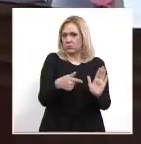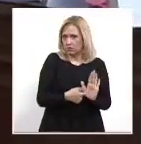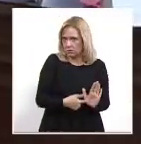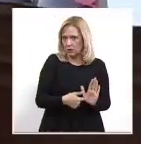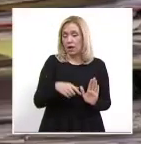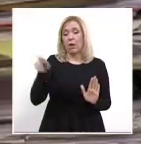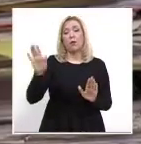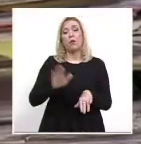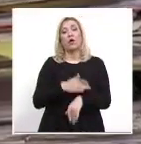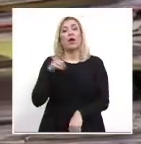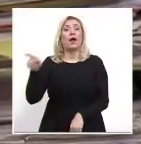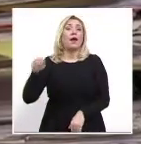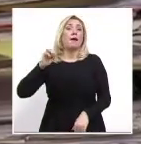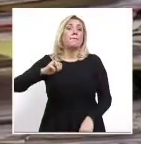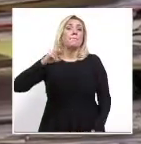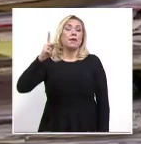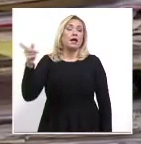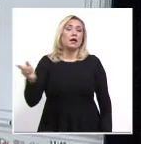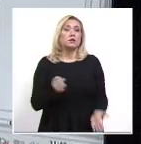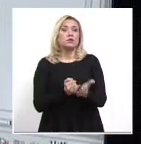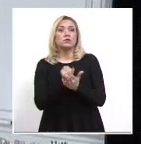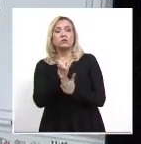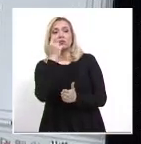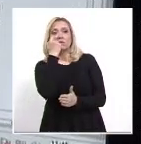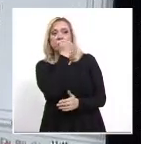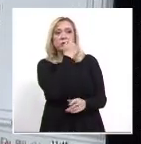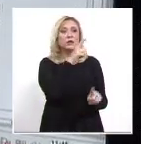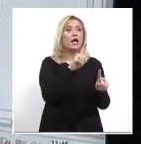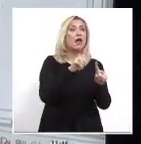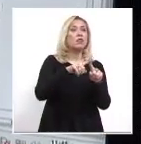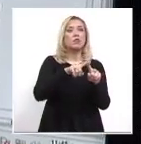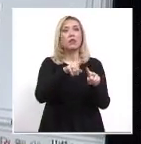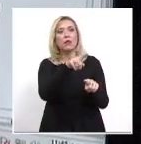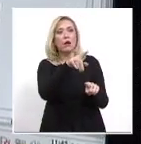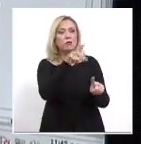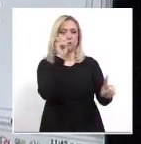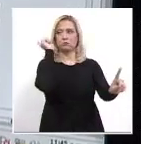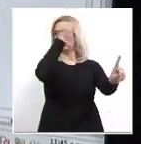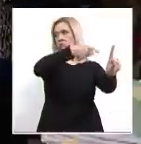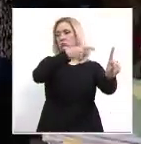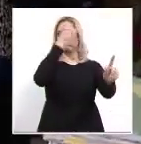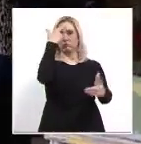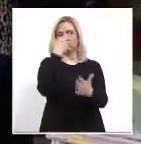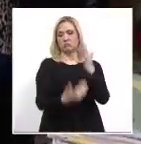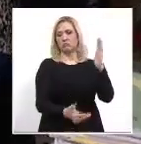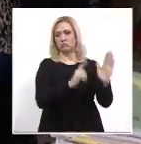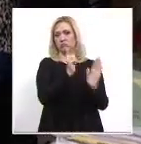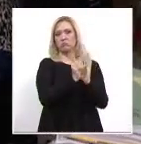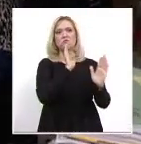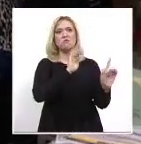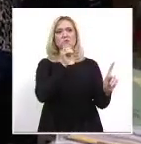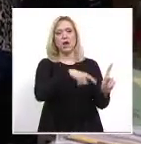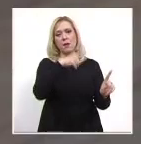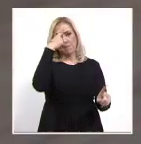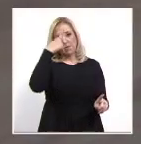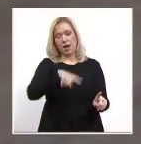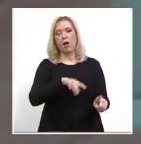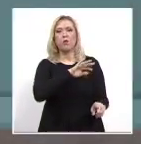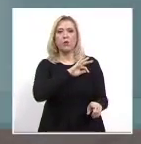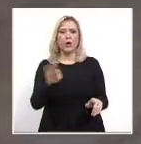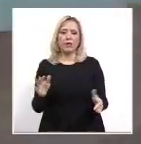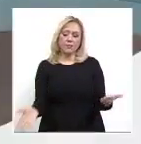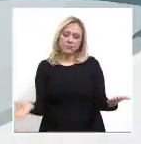Ministerio Público el que decide a quién imputa un delito y con ello permitir acceder a la carpeta de